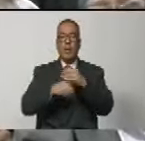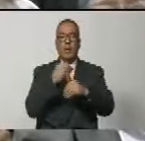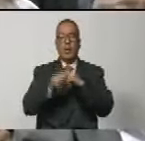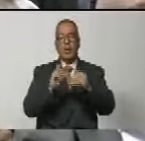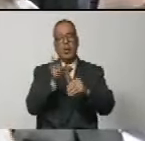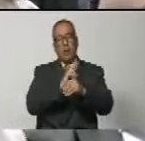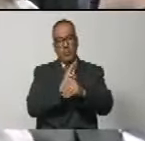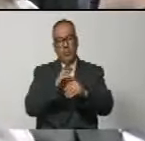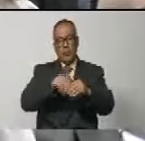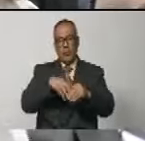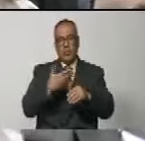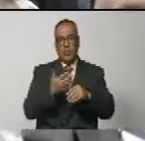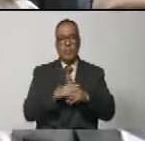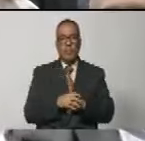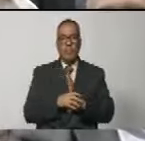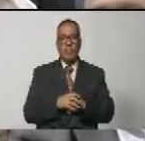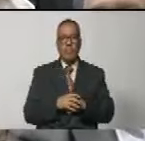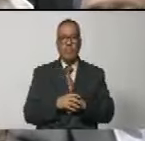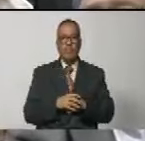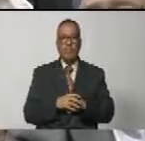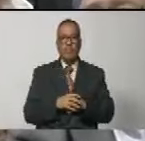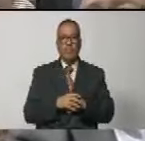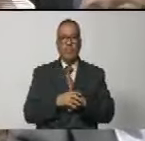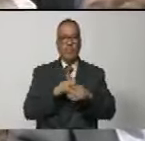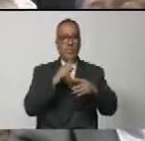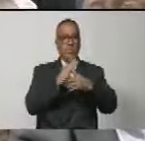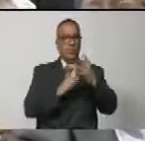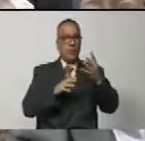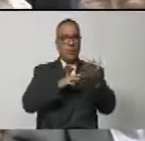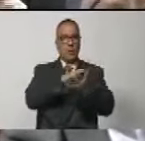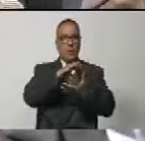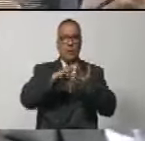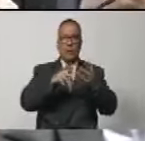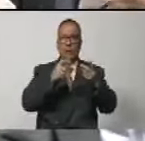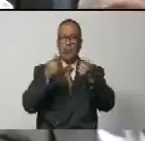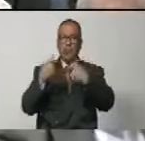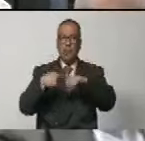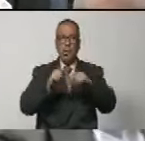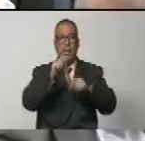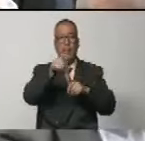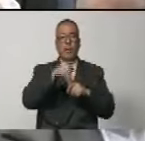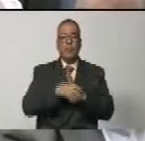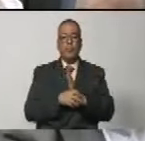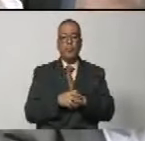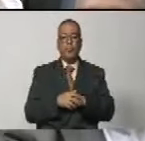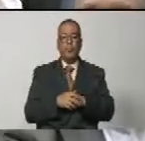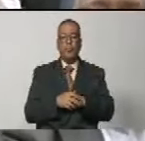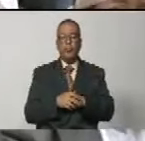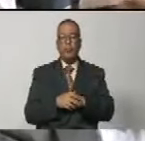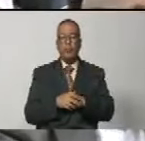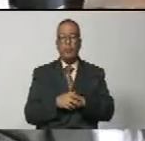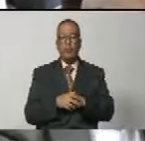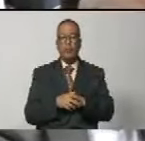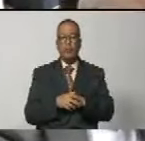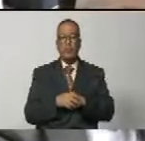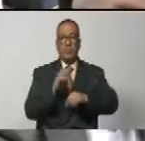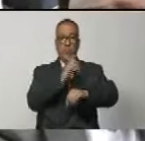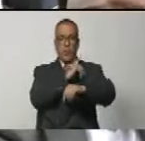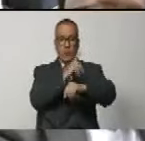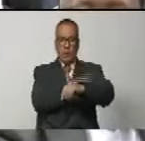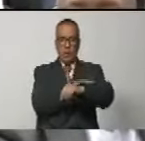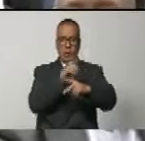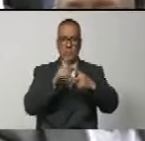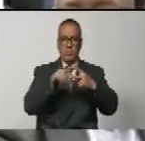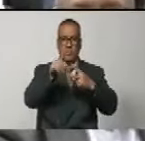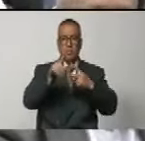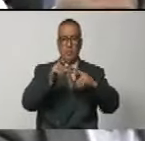más pronto posible. Así que en medio de la crisis del capitalismo y sobre todo en el fortalecimiento